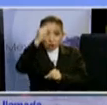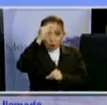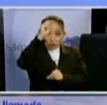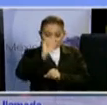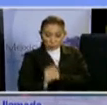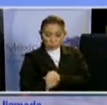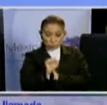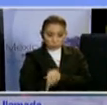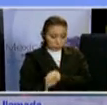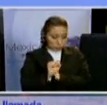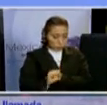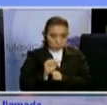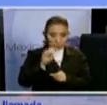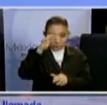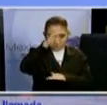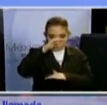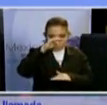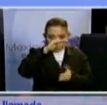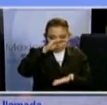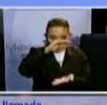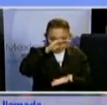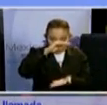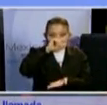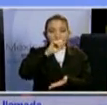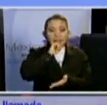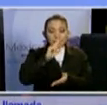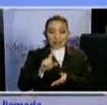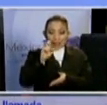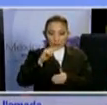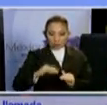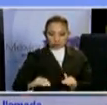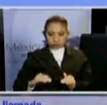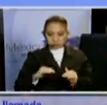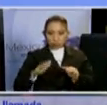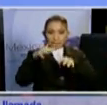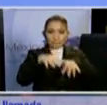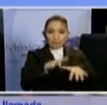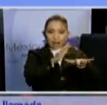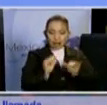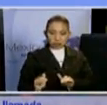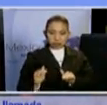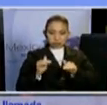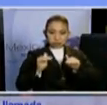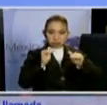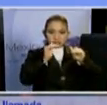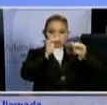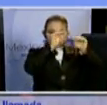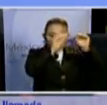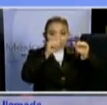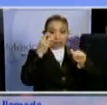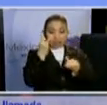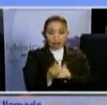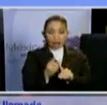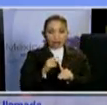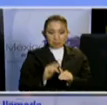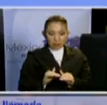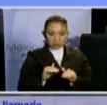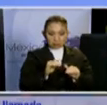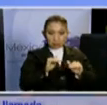un aumento en los niveles marinos, y debido a estas dos fuerzas, el nivel del mar